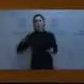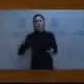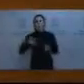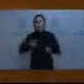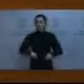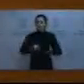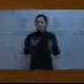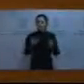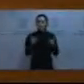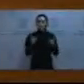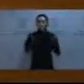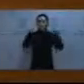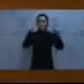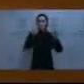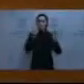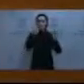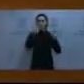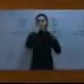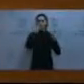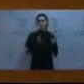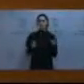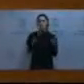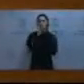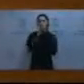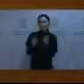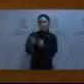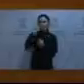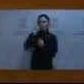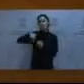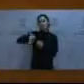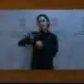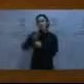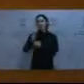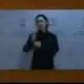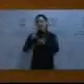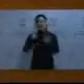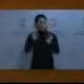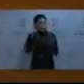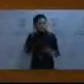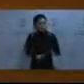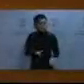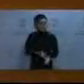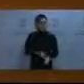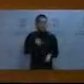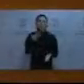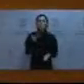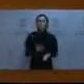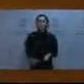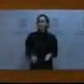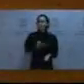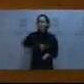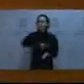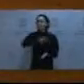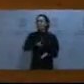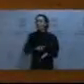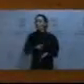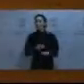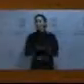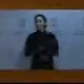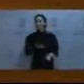un bloque de 90 megavatios y decía expresamente que con esos 90 megavatios podríamos ser más rentables de lo que